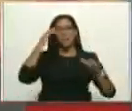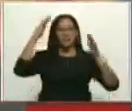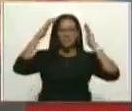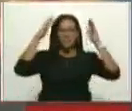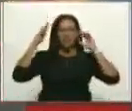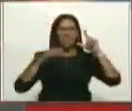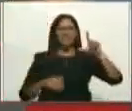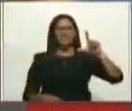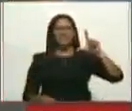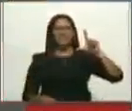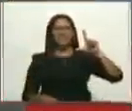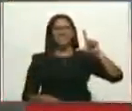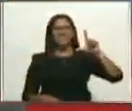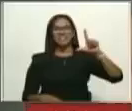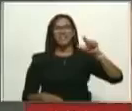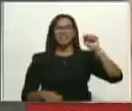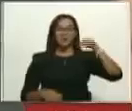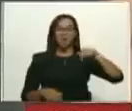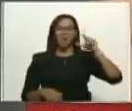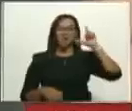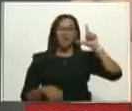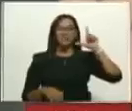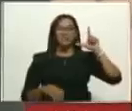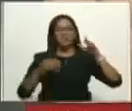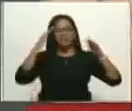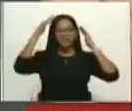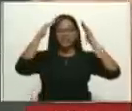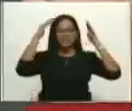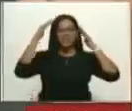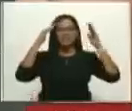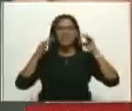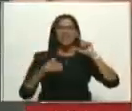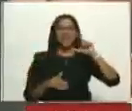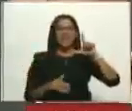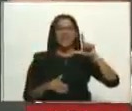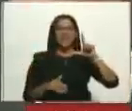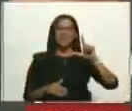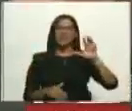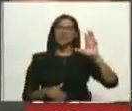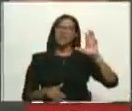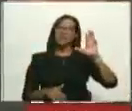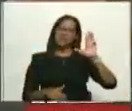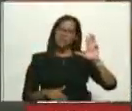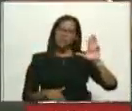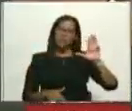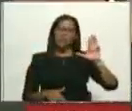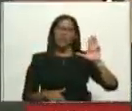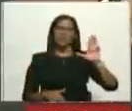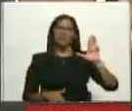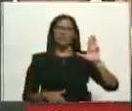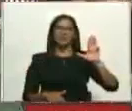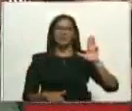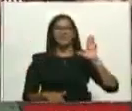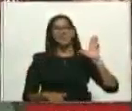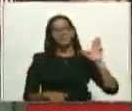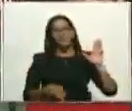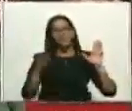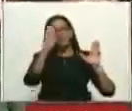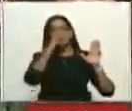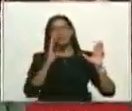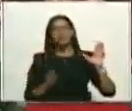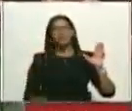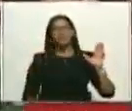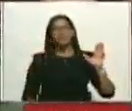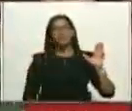forma, que hoy es la señal de saludo de la L de Lula en Brasil, porque esto era, era la